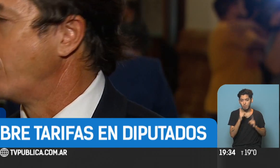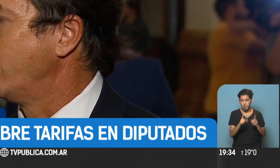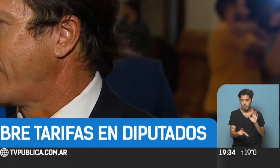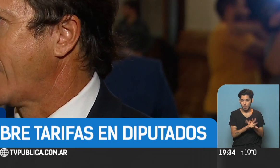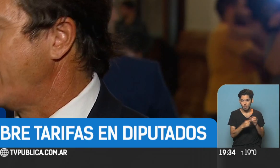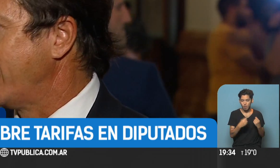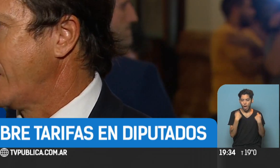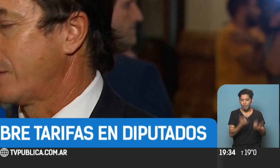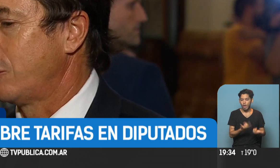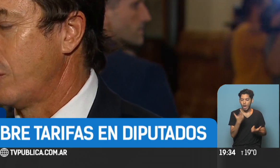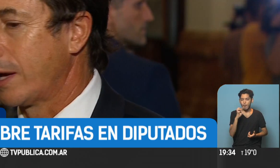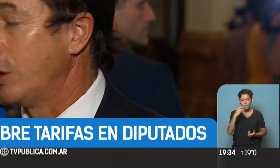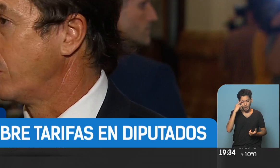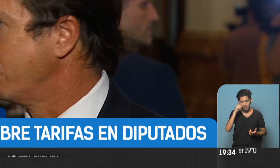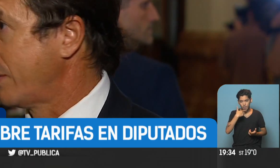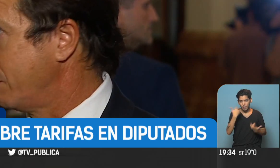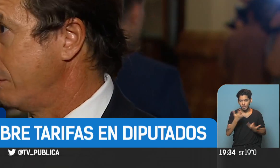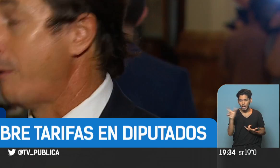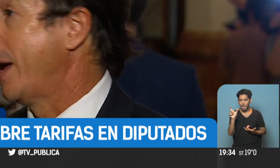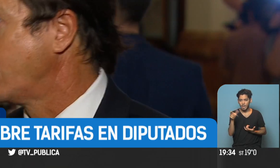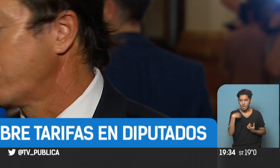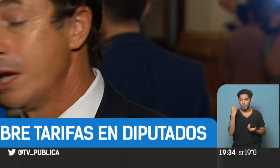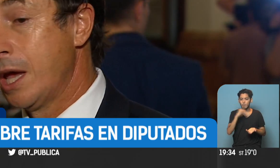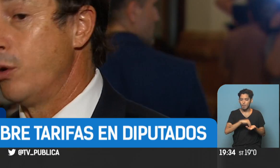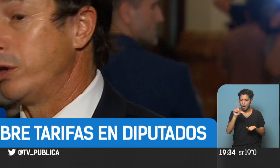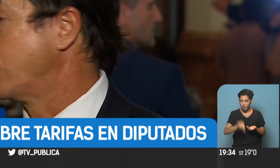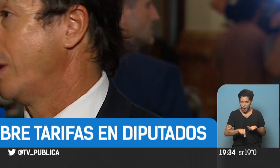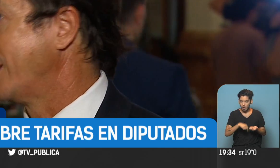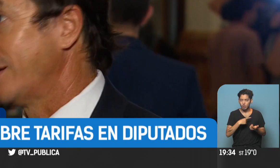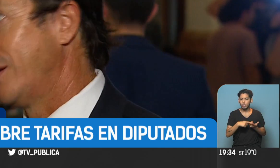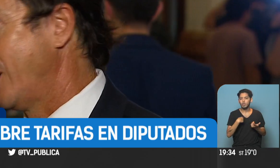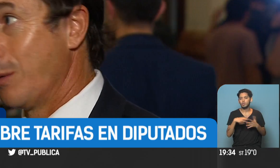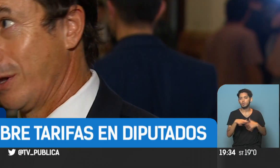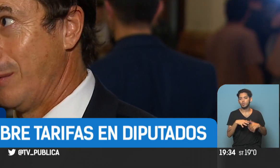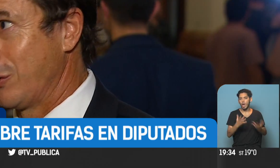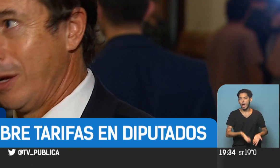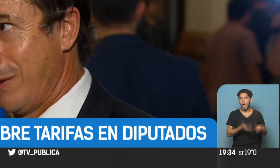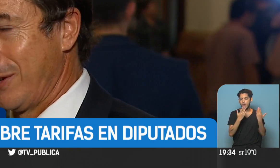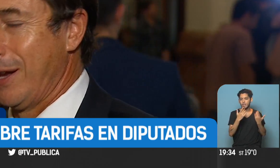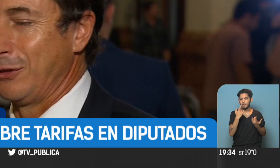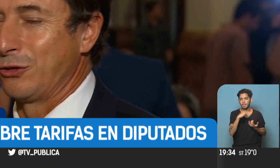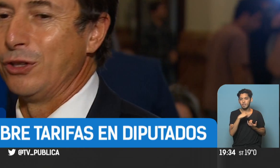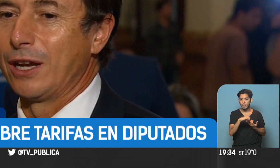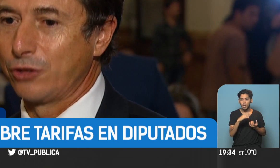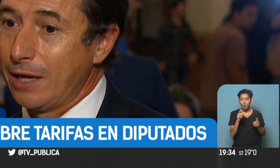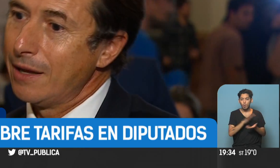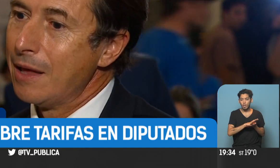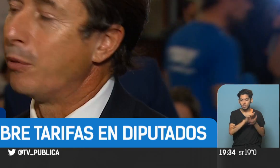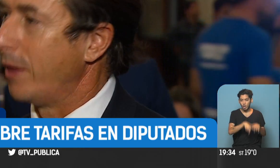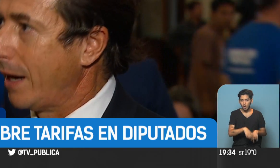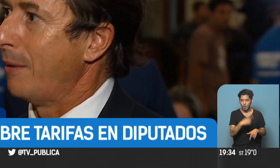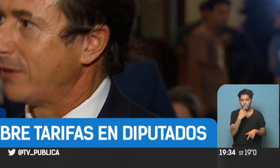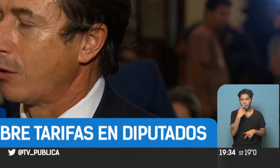dar un instrumento para que las pymes tengan acceso a créditos más baratos en un contexto de altas tasas de interés como el que tenemos hoy en base a la situación